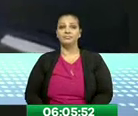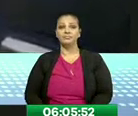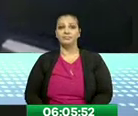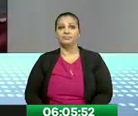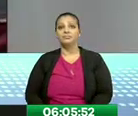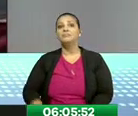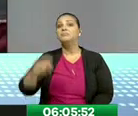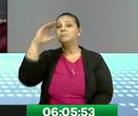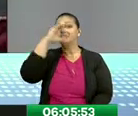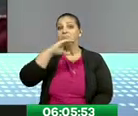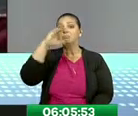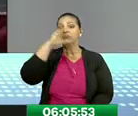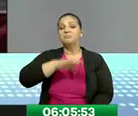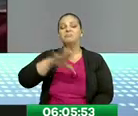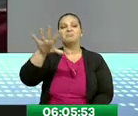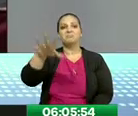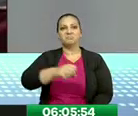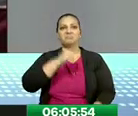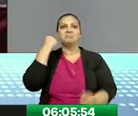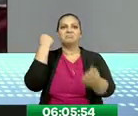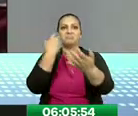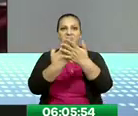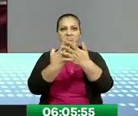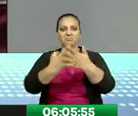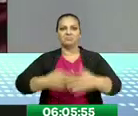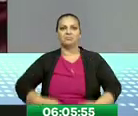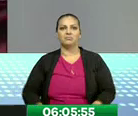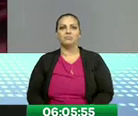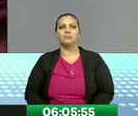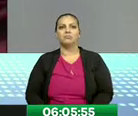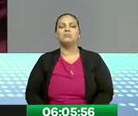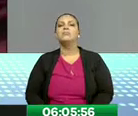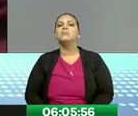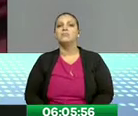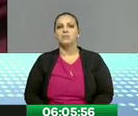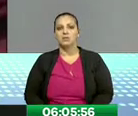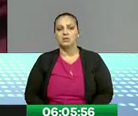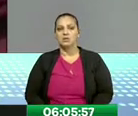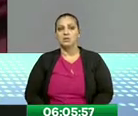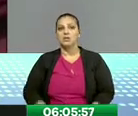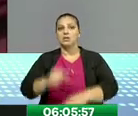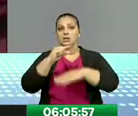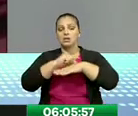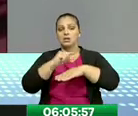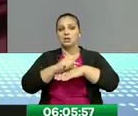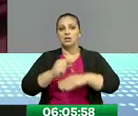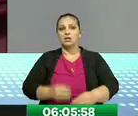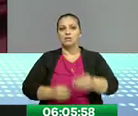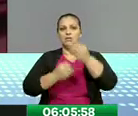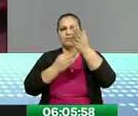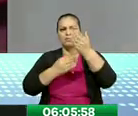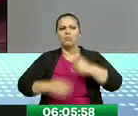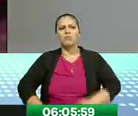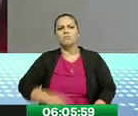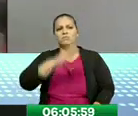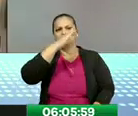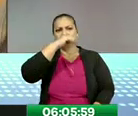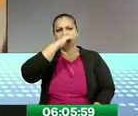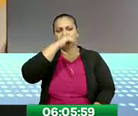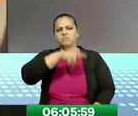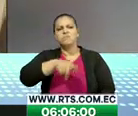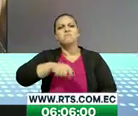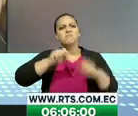Y además, esto que es importante, mi querida Mayra, he ordenado la compra de dispositivos de defensa no letales para dotar a